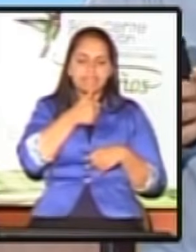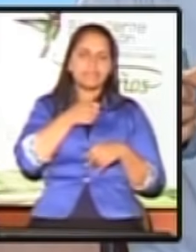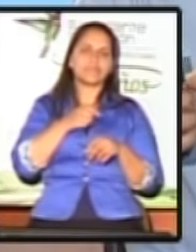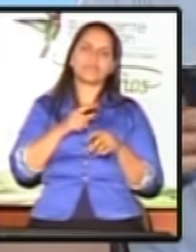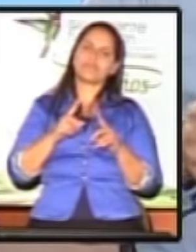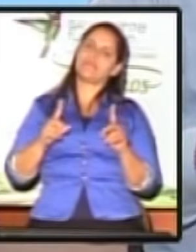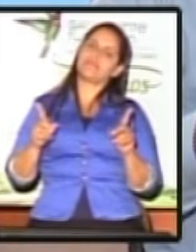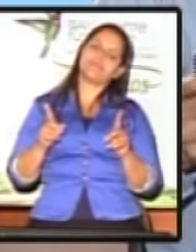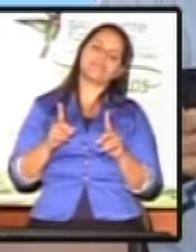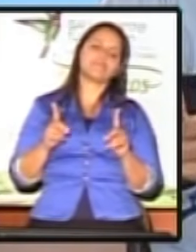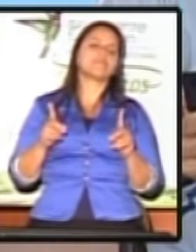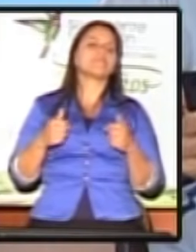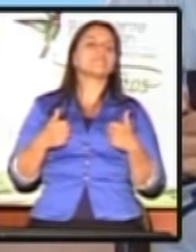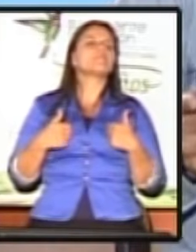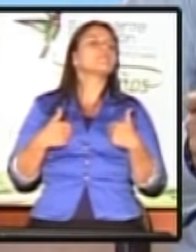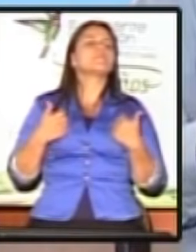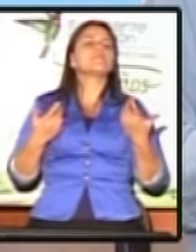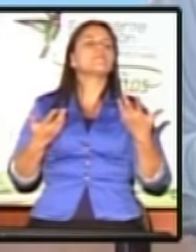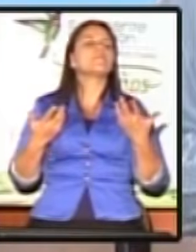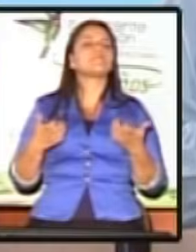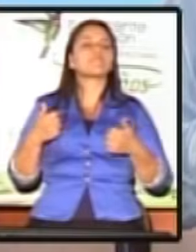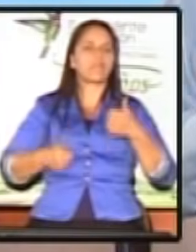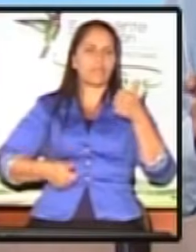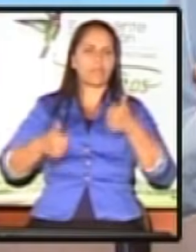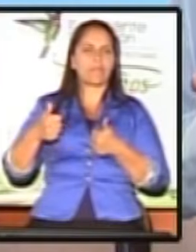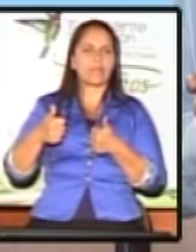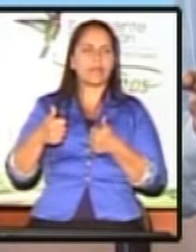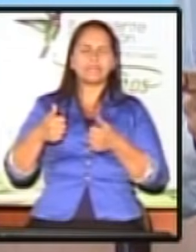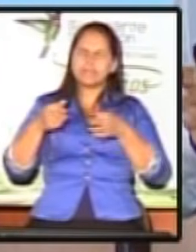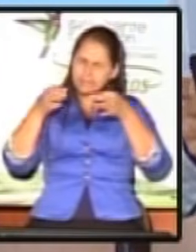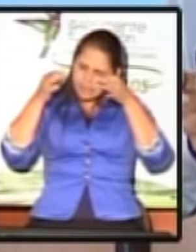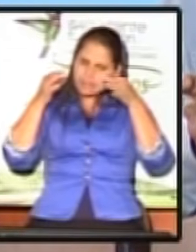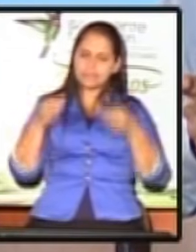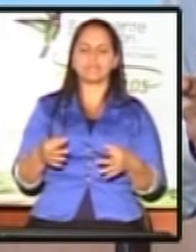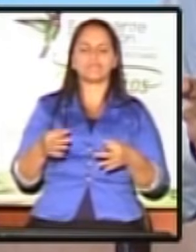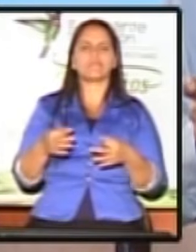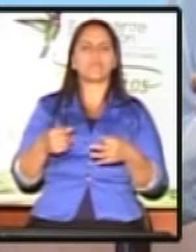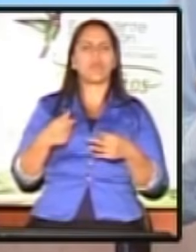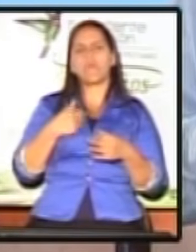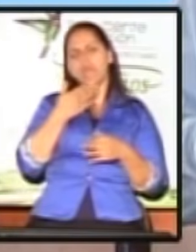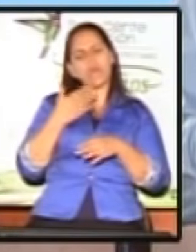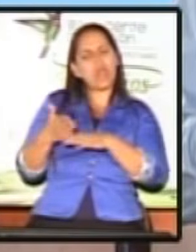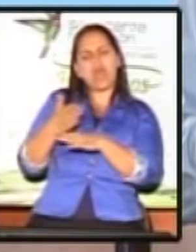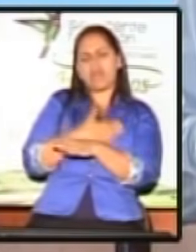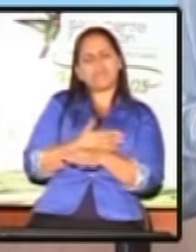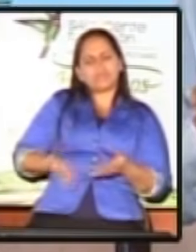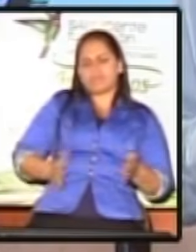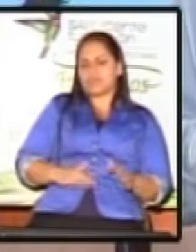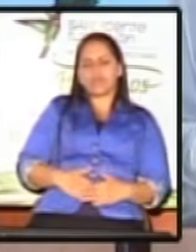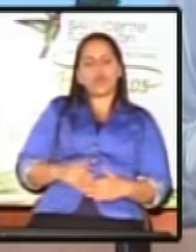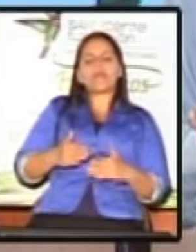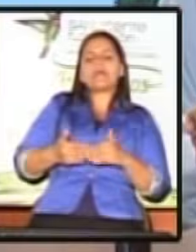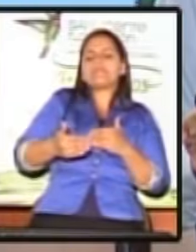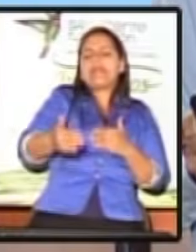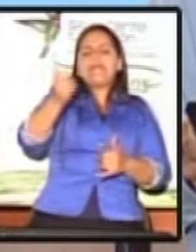buscamos en cuidado paliativo es que hasta el final, hasta que sea inminentemente necesario, no se usen estas situaciones, pero hay